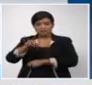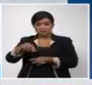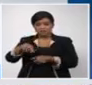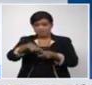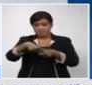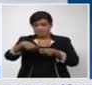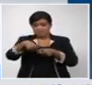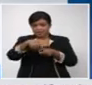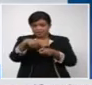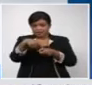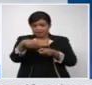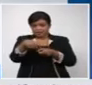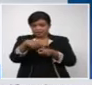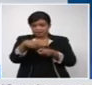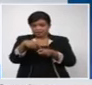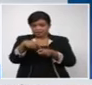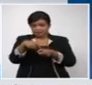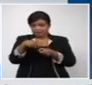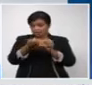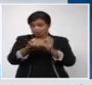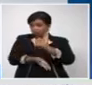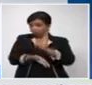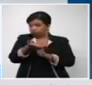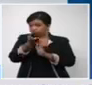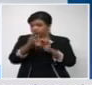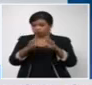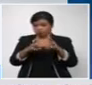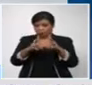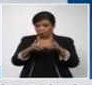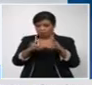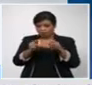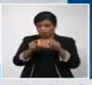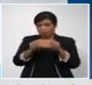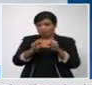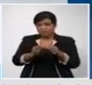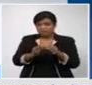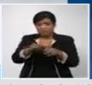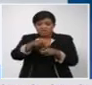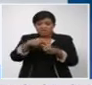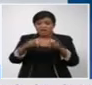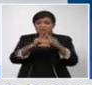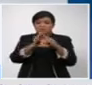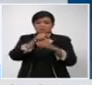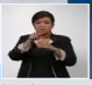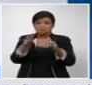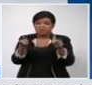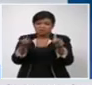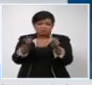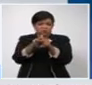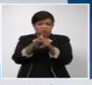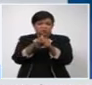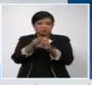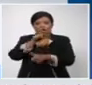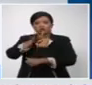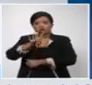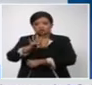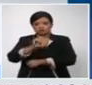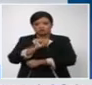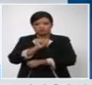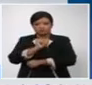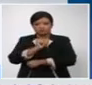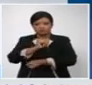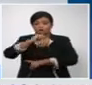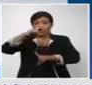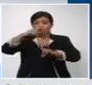Juventud, una cifra elevada para este territorio, 14. Las Tunas